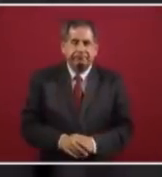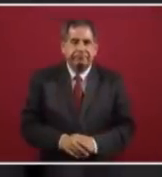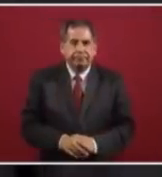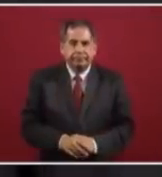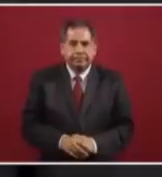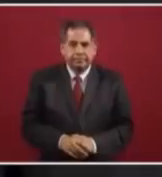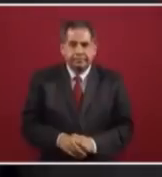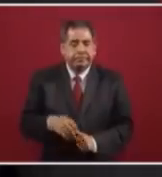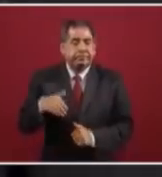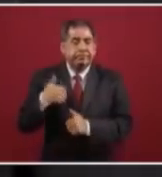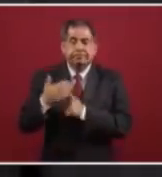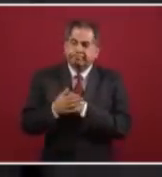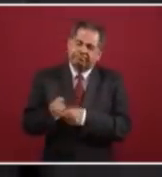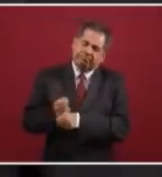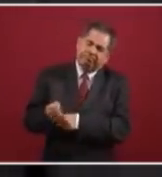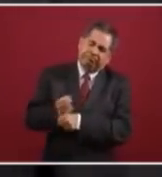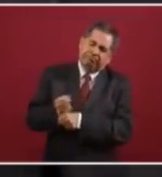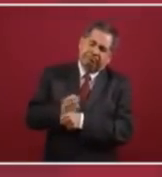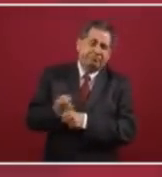Tarde o temprano